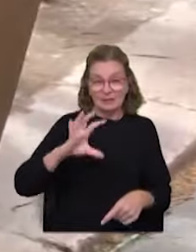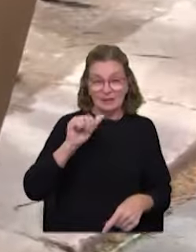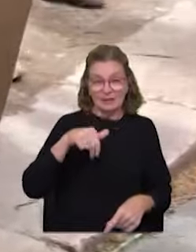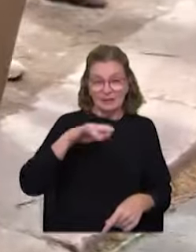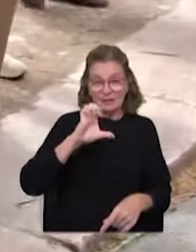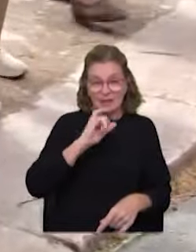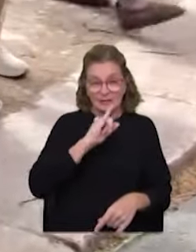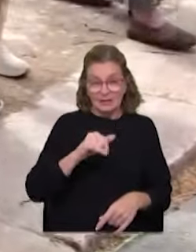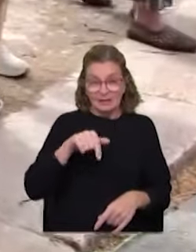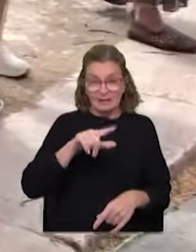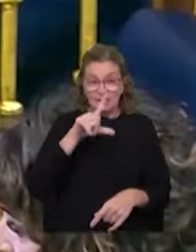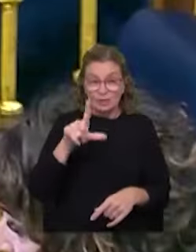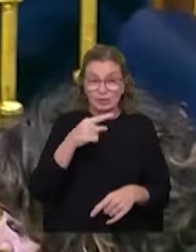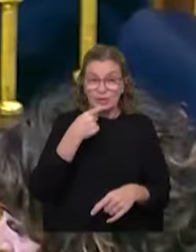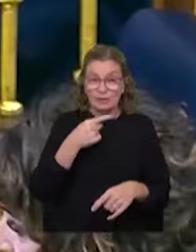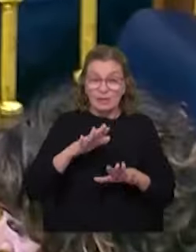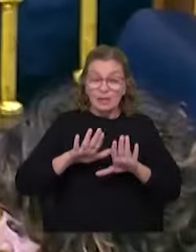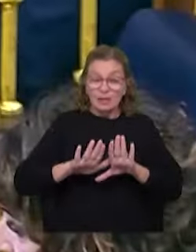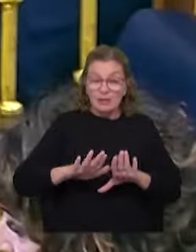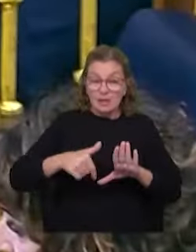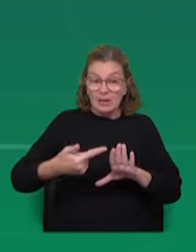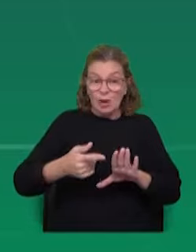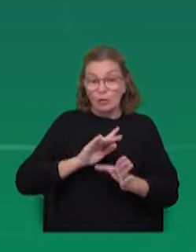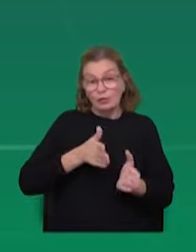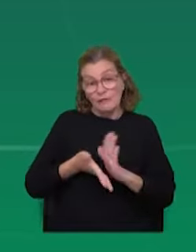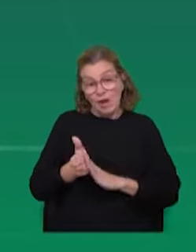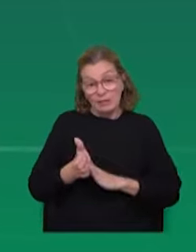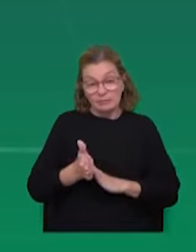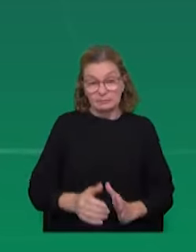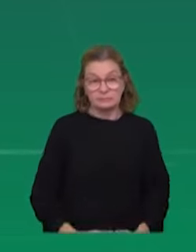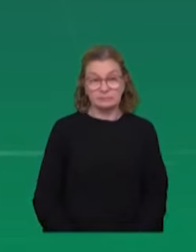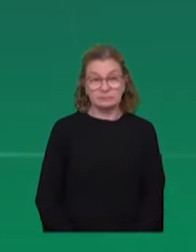este lunes anunciará si renuncia o se mantiene en el cargo